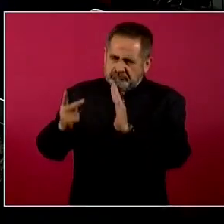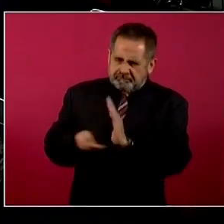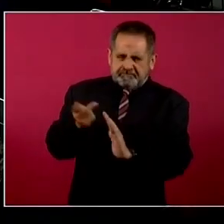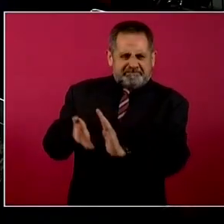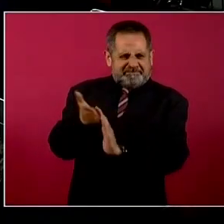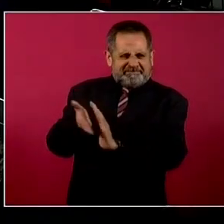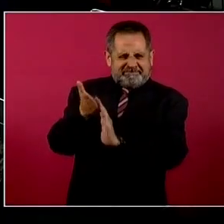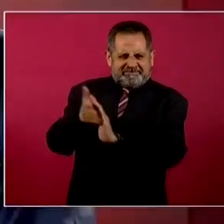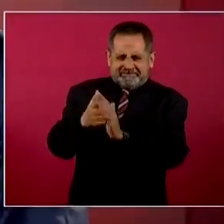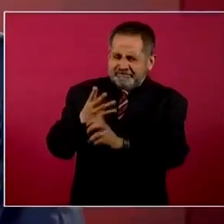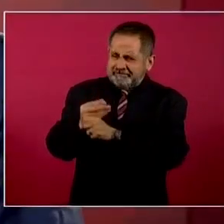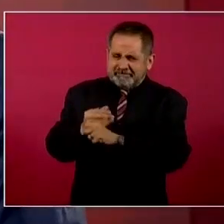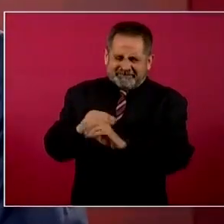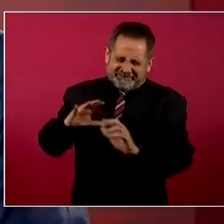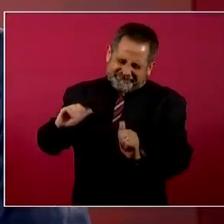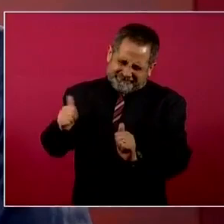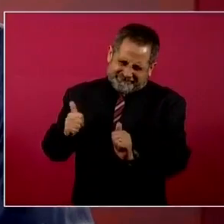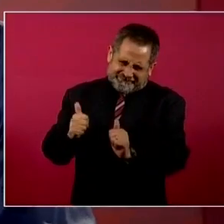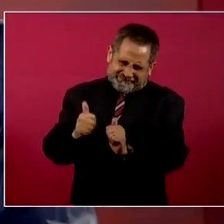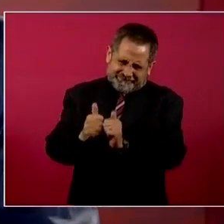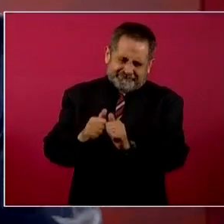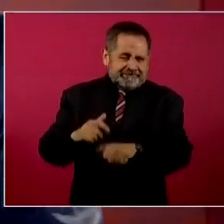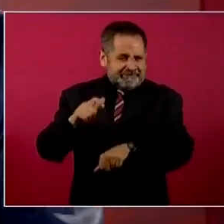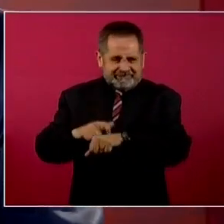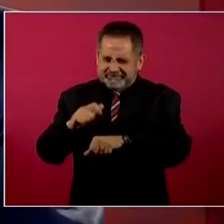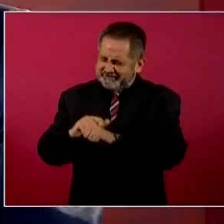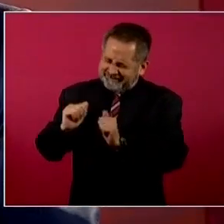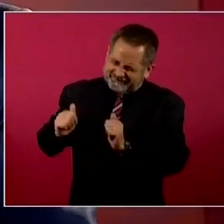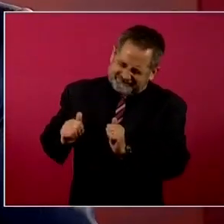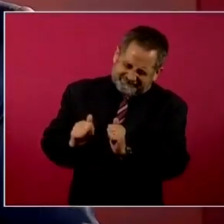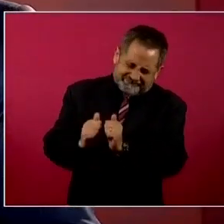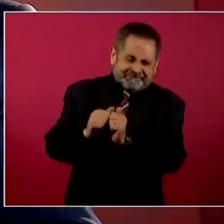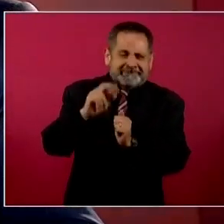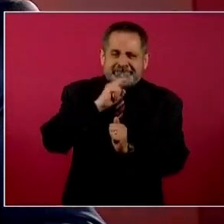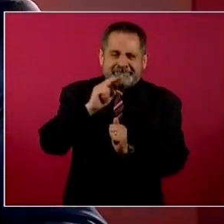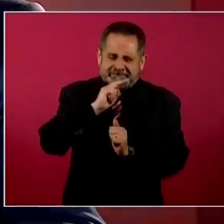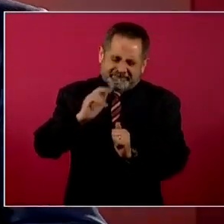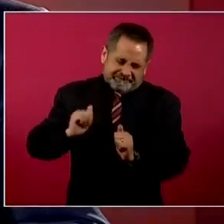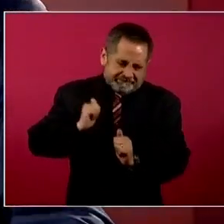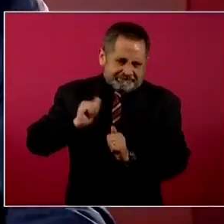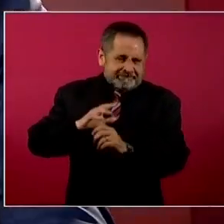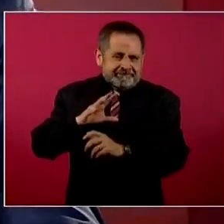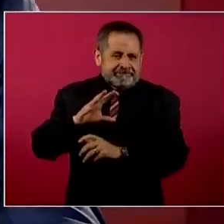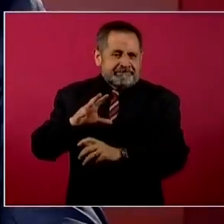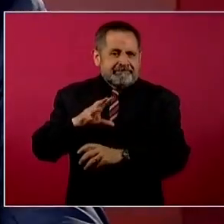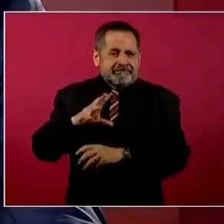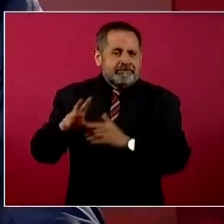Y vamos a recuperar el terreno, digo el tiempo, porque